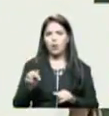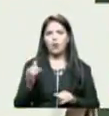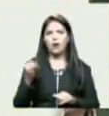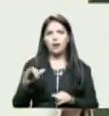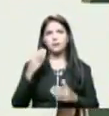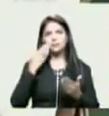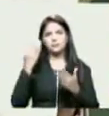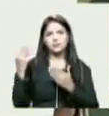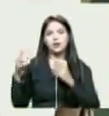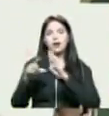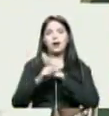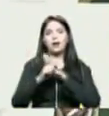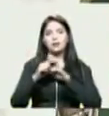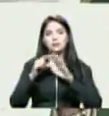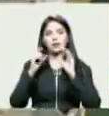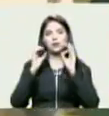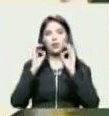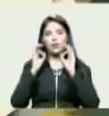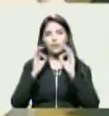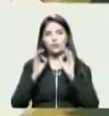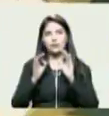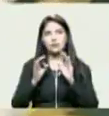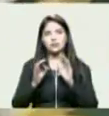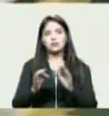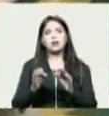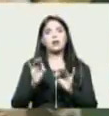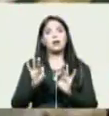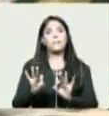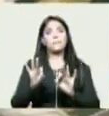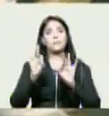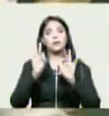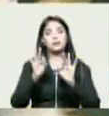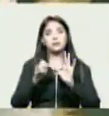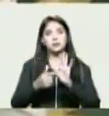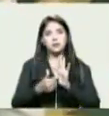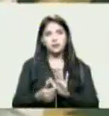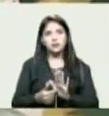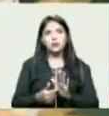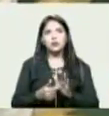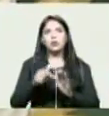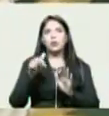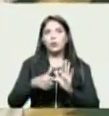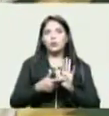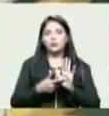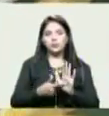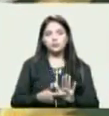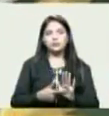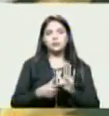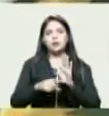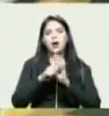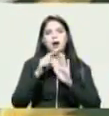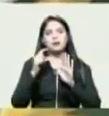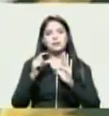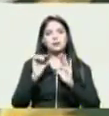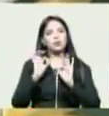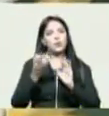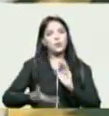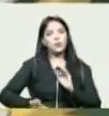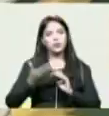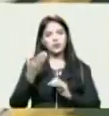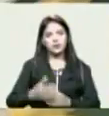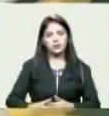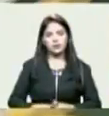una gaceta oficial extraordinaria que yo voy a mencionar sus artículos más